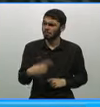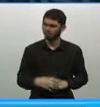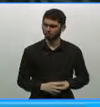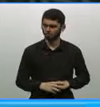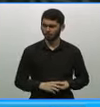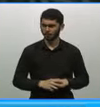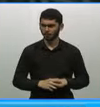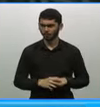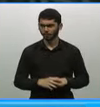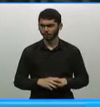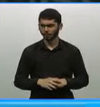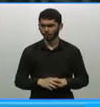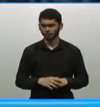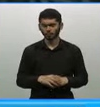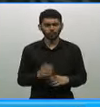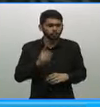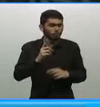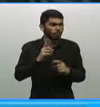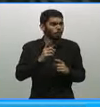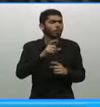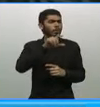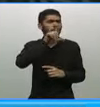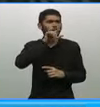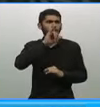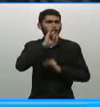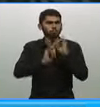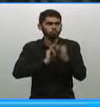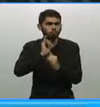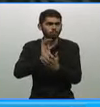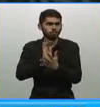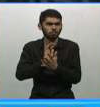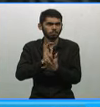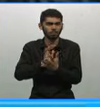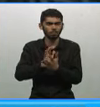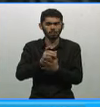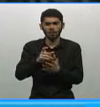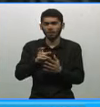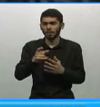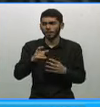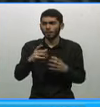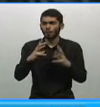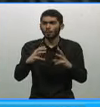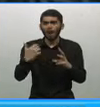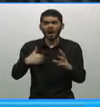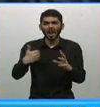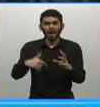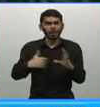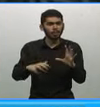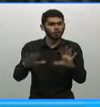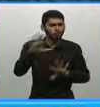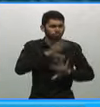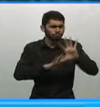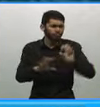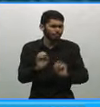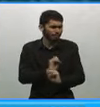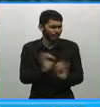No, recalcar lo que decía el Tata Martino respecto a la organización del fútbol argentino, ¿no? La desprolijidad de tener que